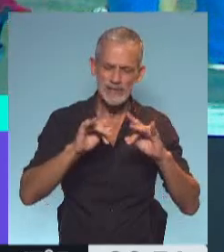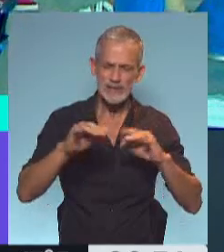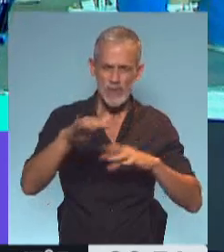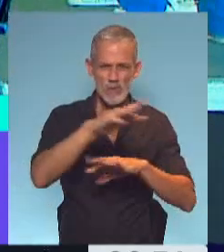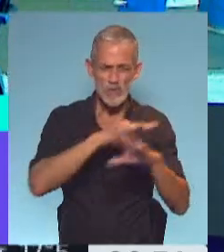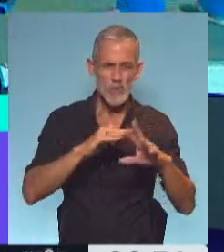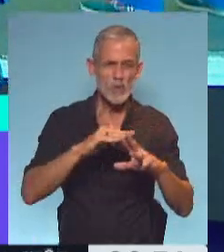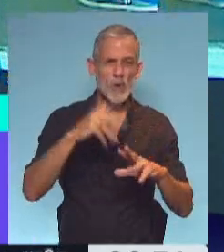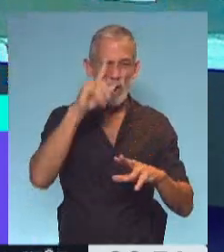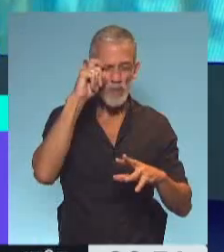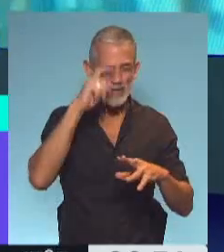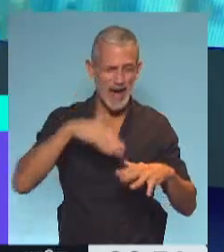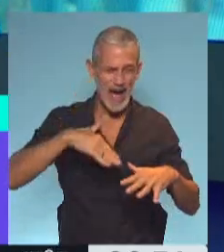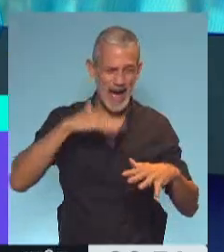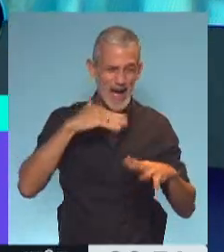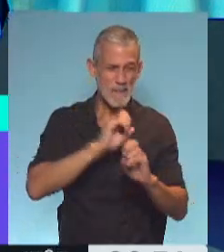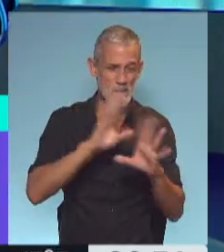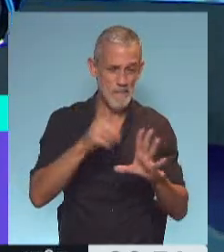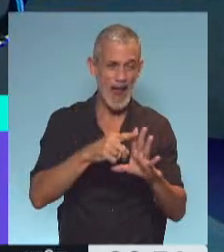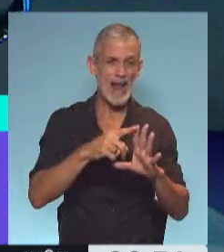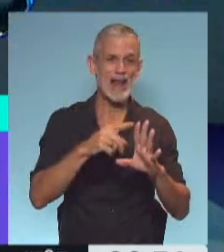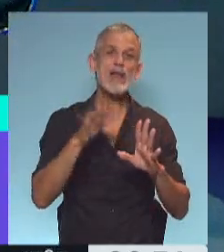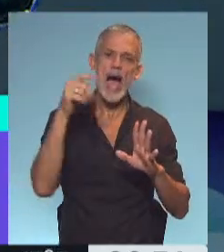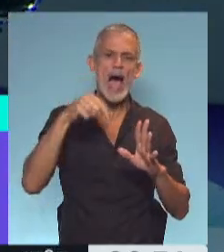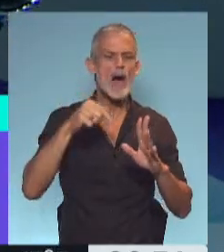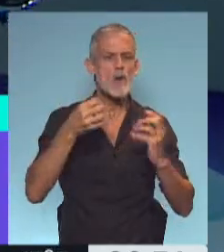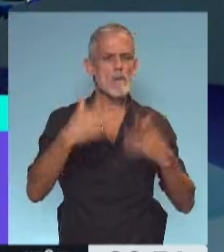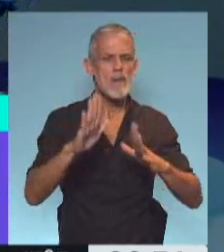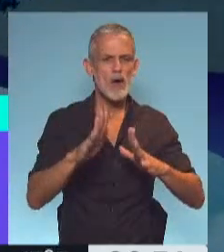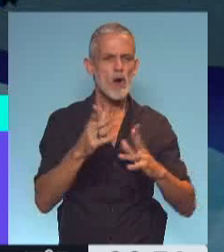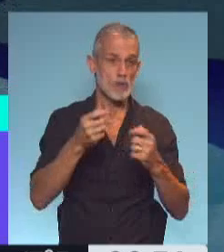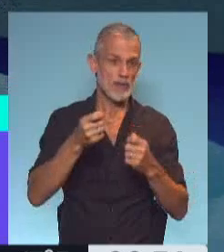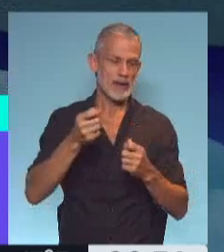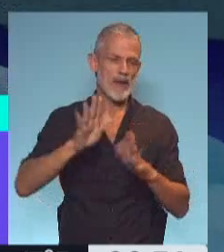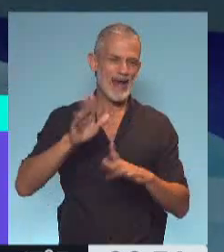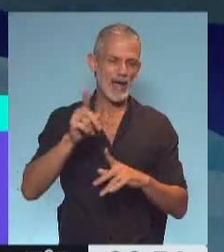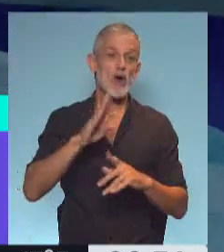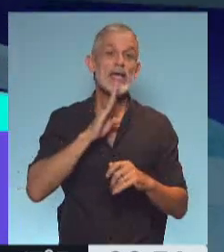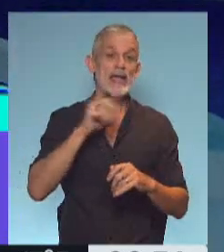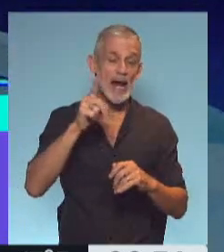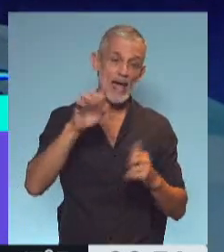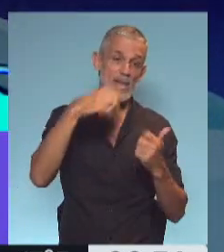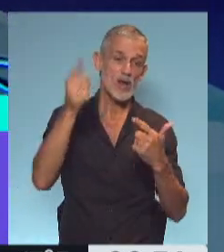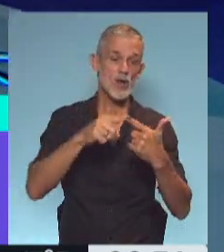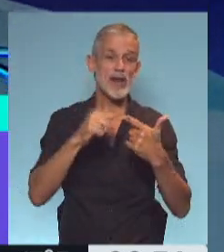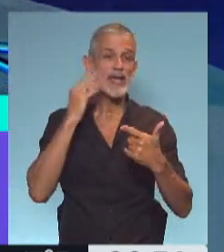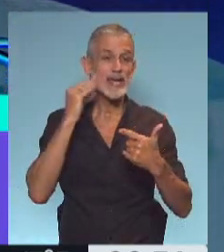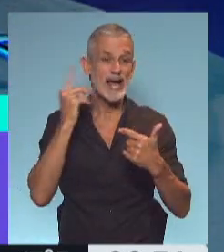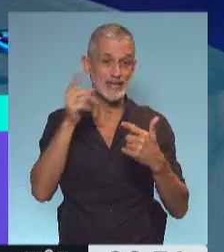en su sistema de salud, controlar de alguna forma la pandemia. Uno es Israel y el otro es Inglaterra.